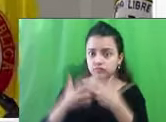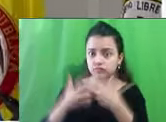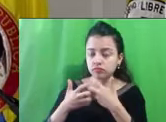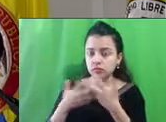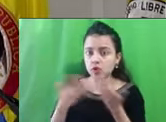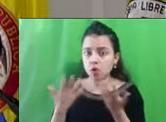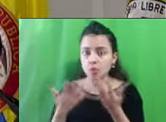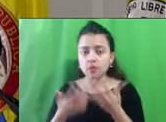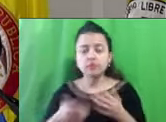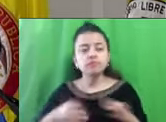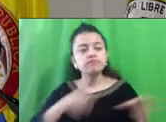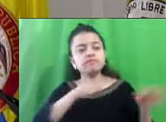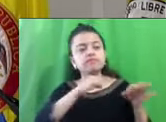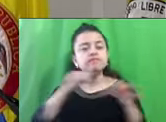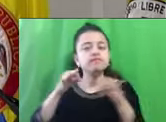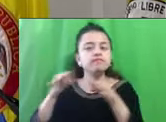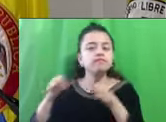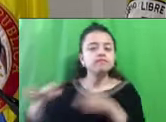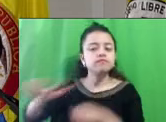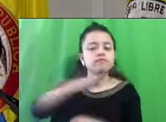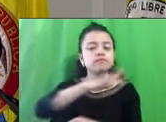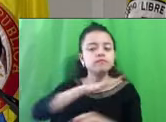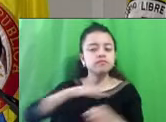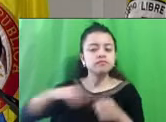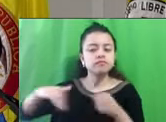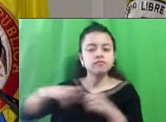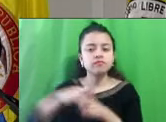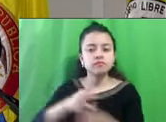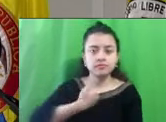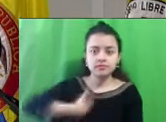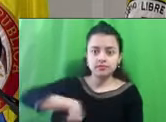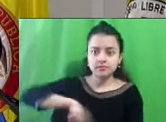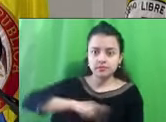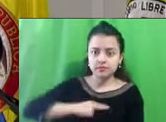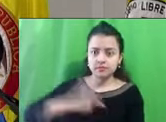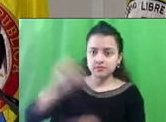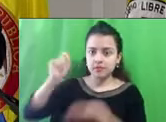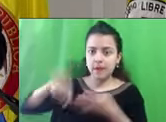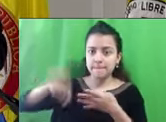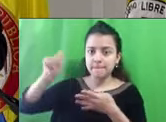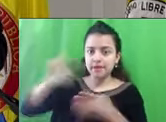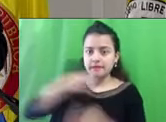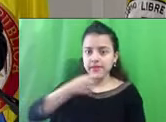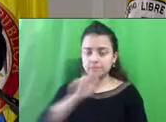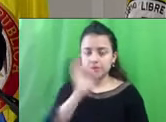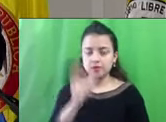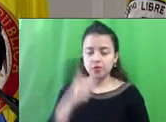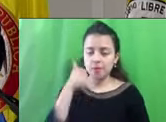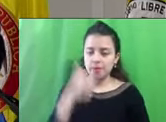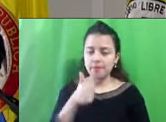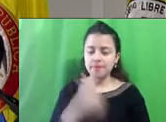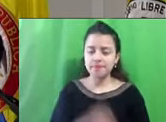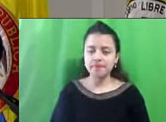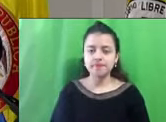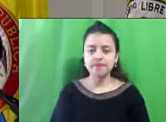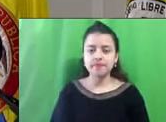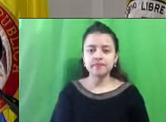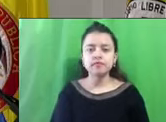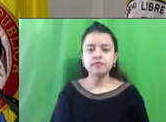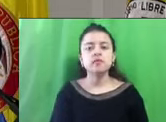y toda nuestra información, nuestros formatos están al 100%. También manejamos otras plataformas como el